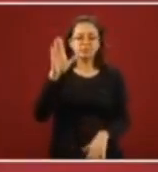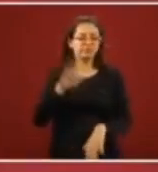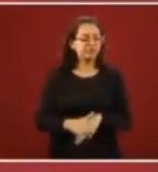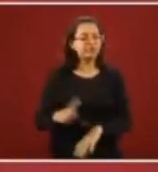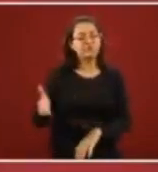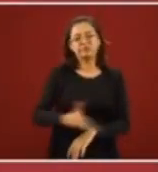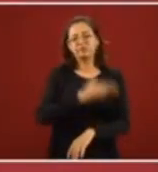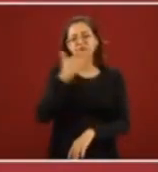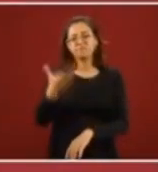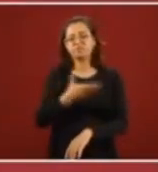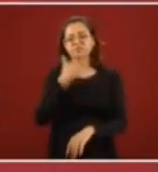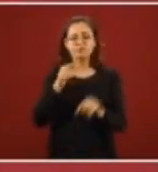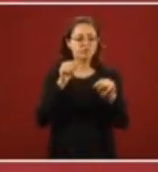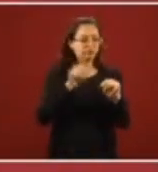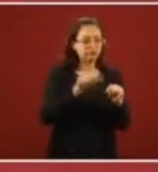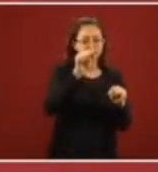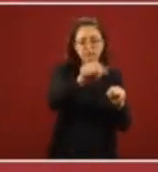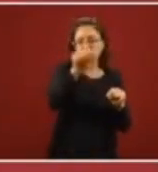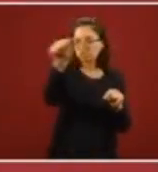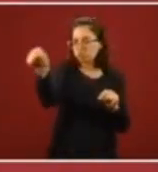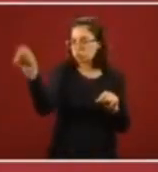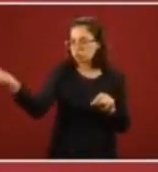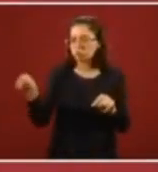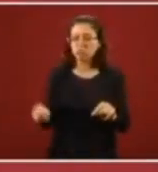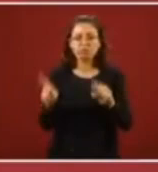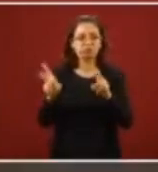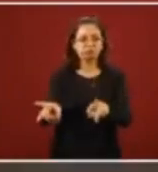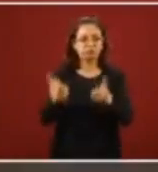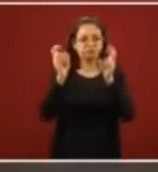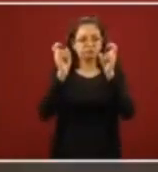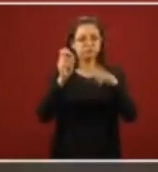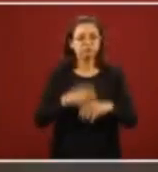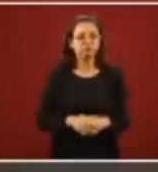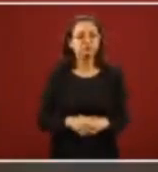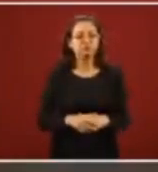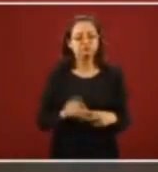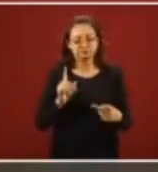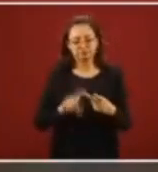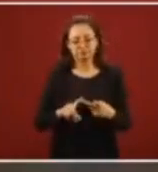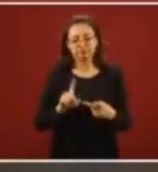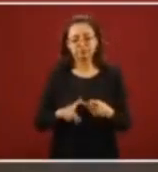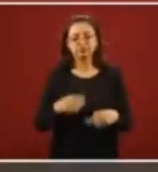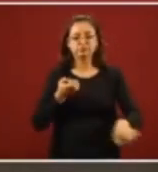segundo lugar, el Estado de México.